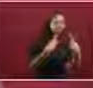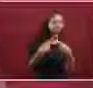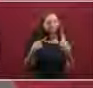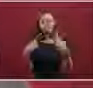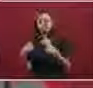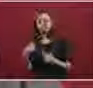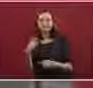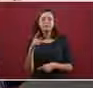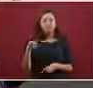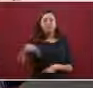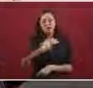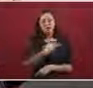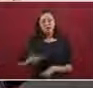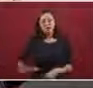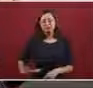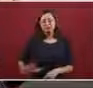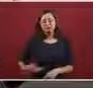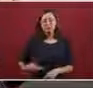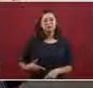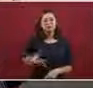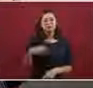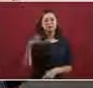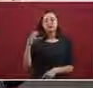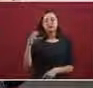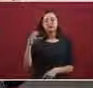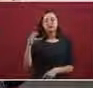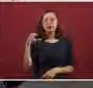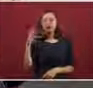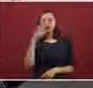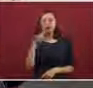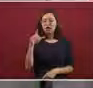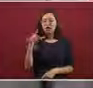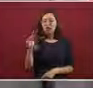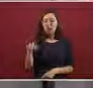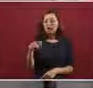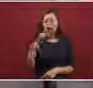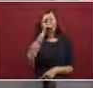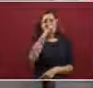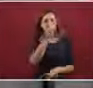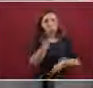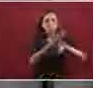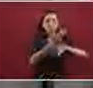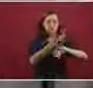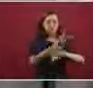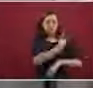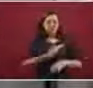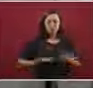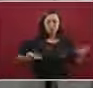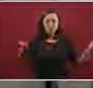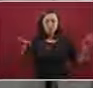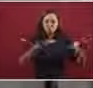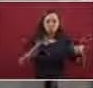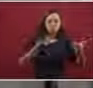presidente Cárdenas y el presidente Roosevelt. Pero el actual embajador